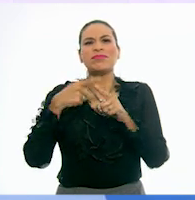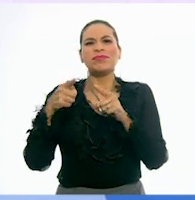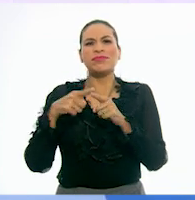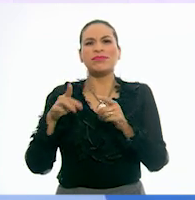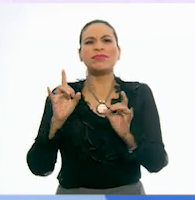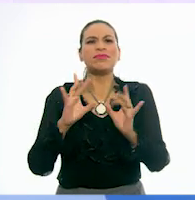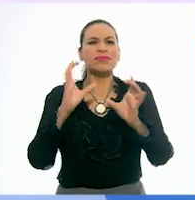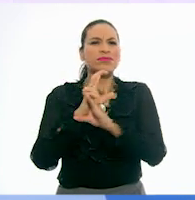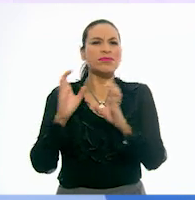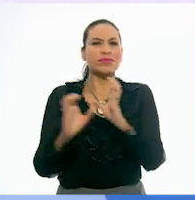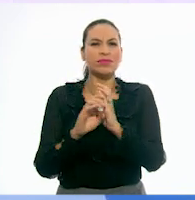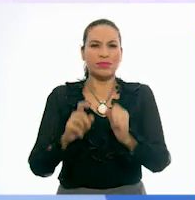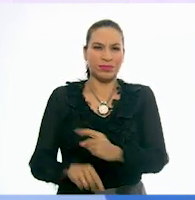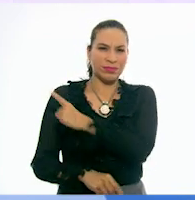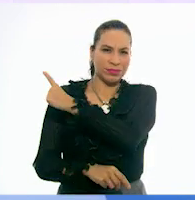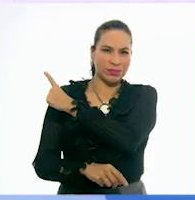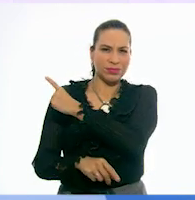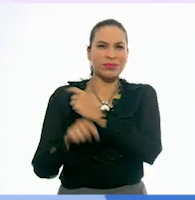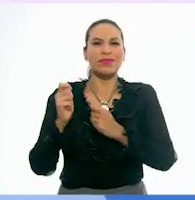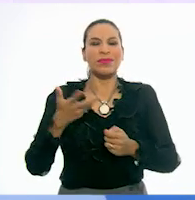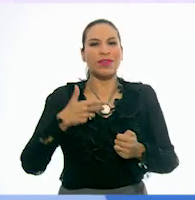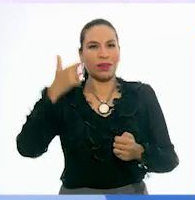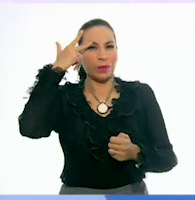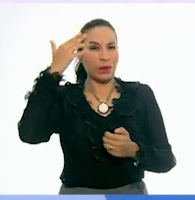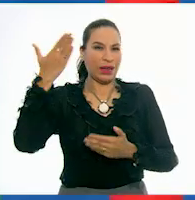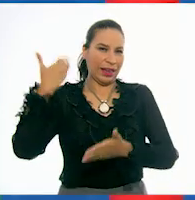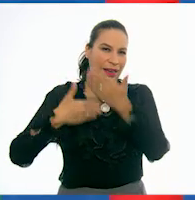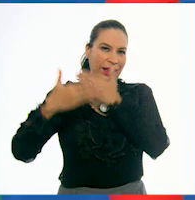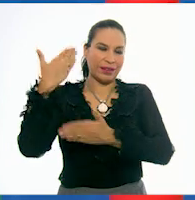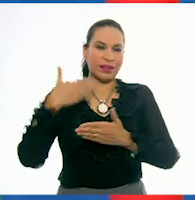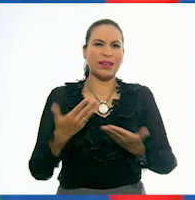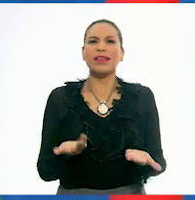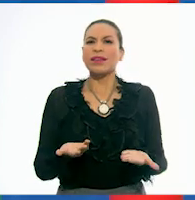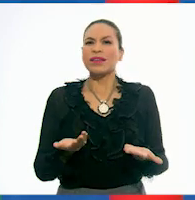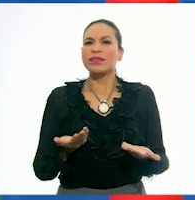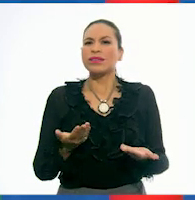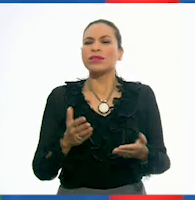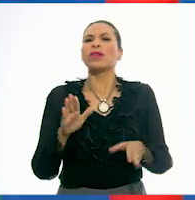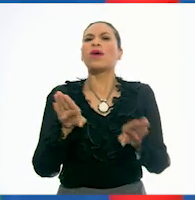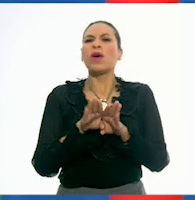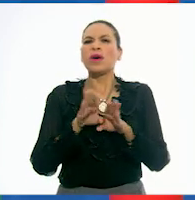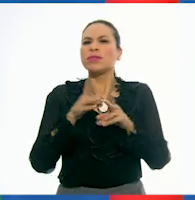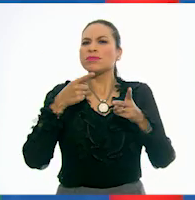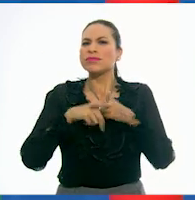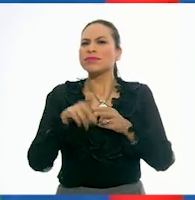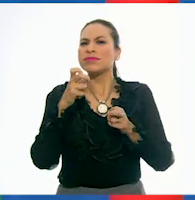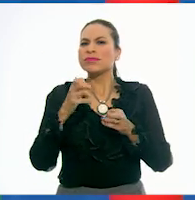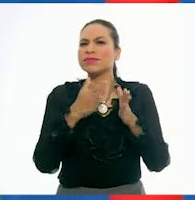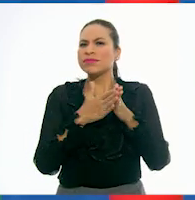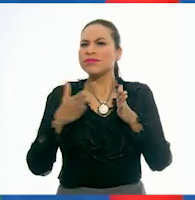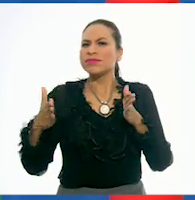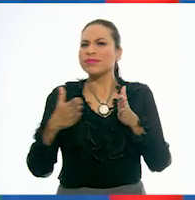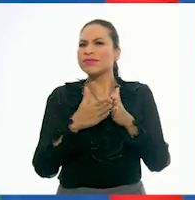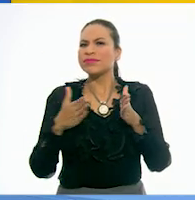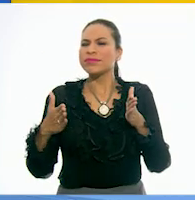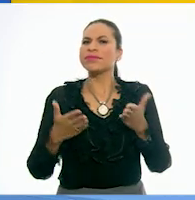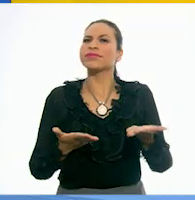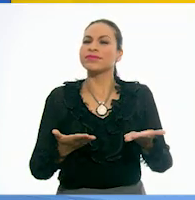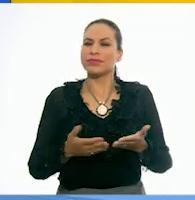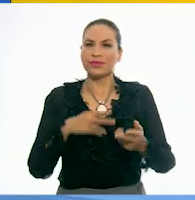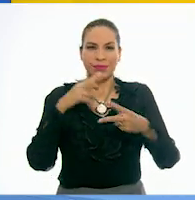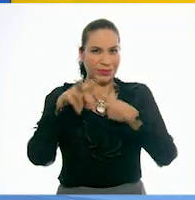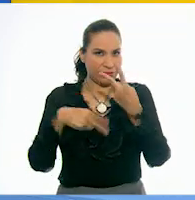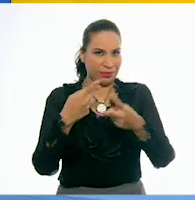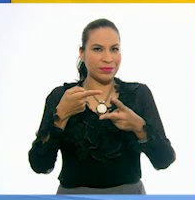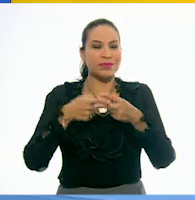principales acontecimientos del porfiriato. Ok, y entonces, ¿por dónde vamos a empezar esta línea del tiempo? Vamos